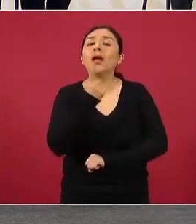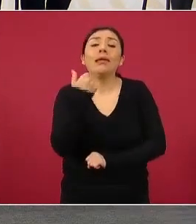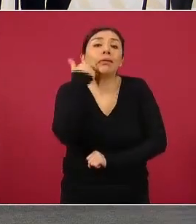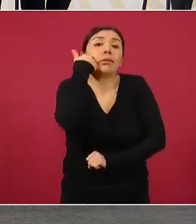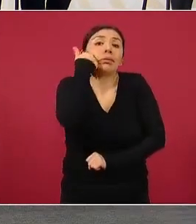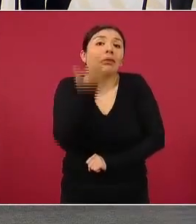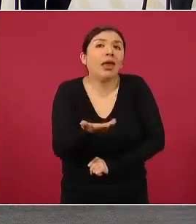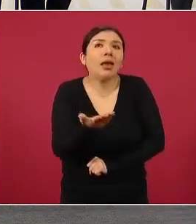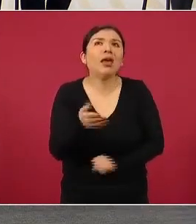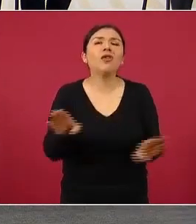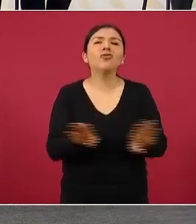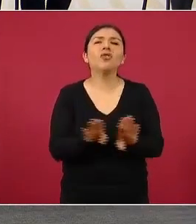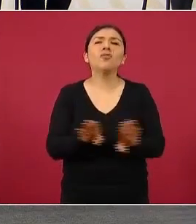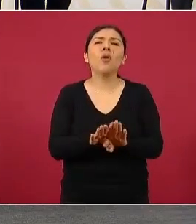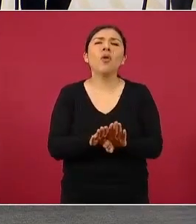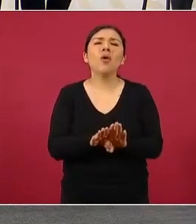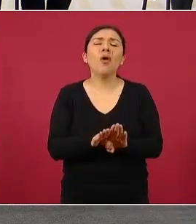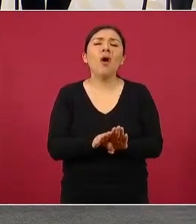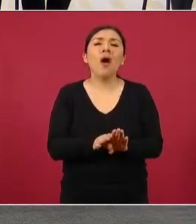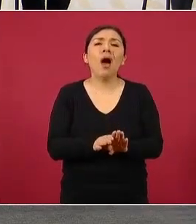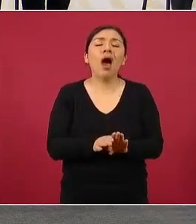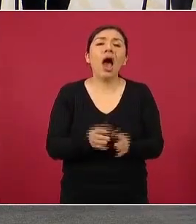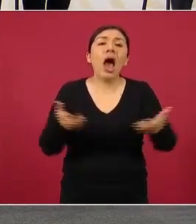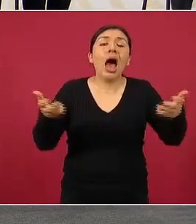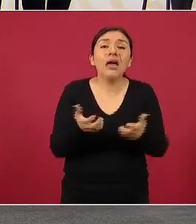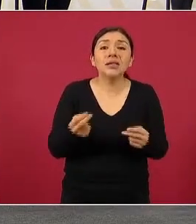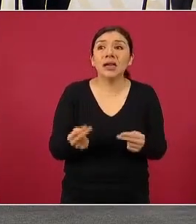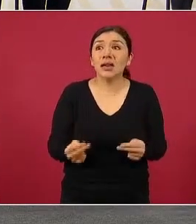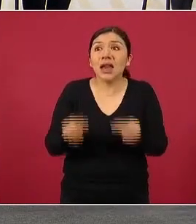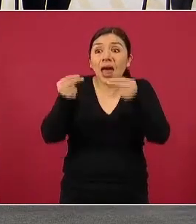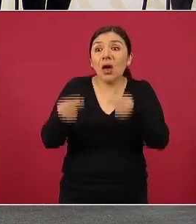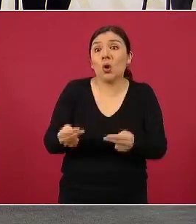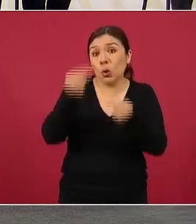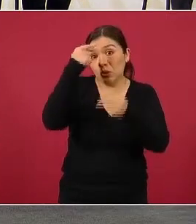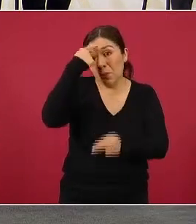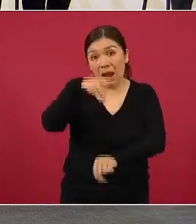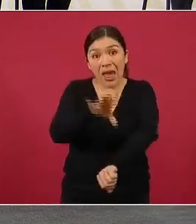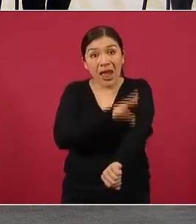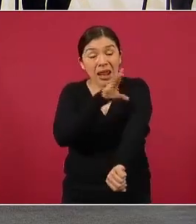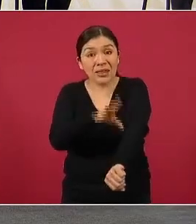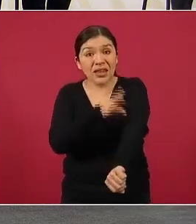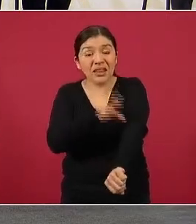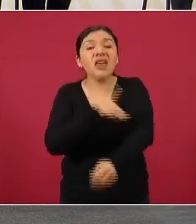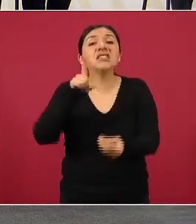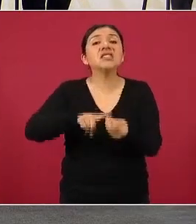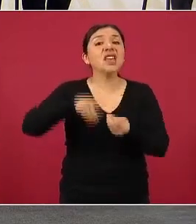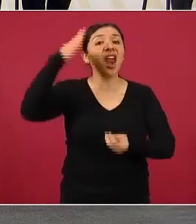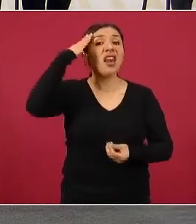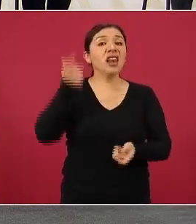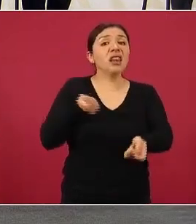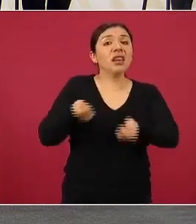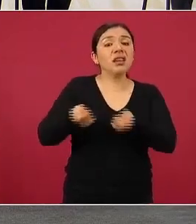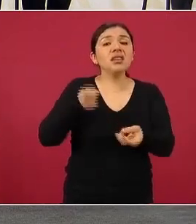era que el mercado eléctrico lo manejara